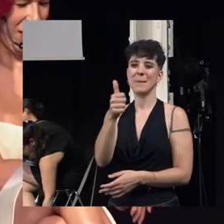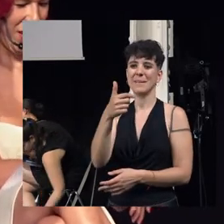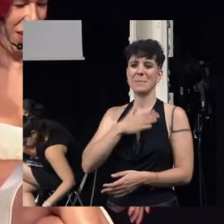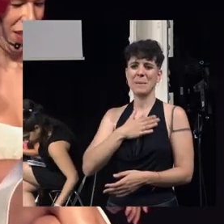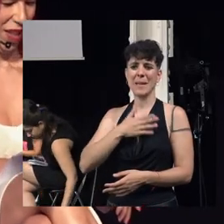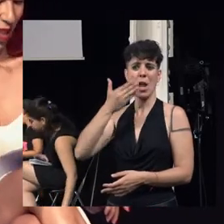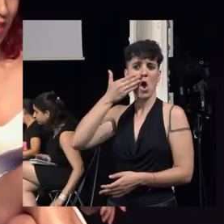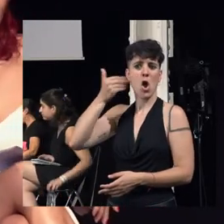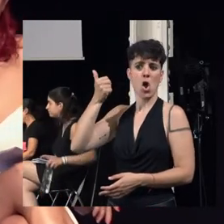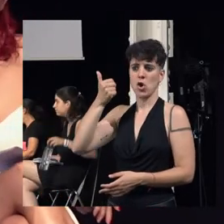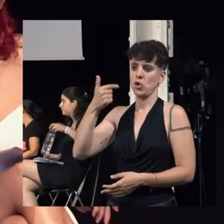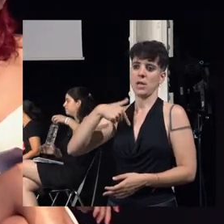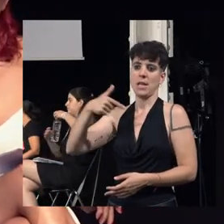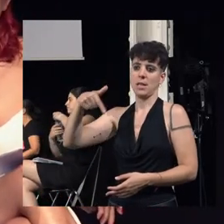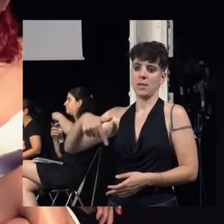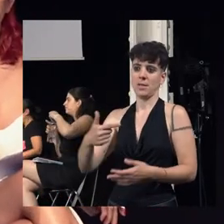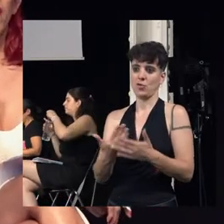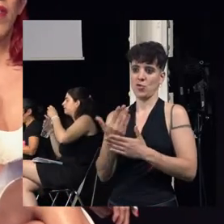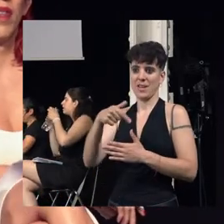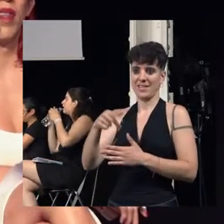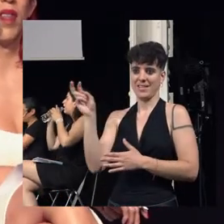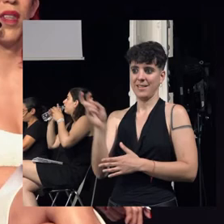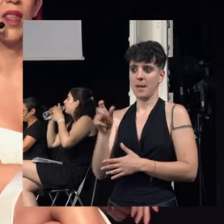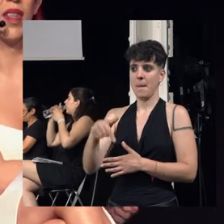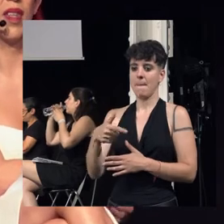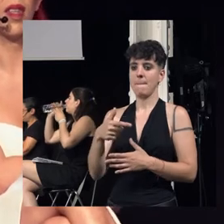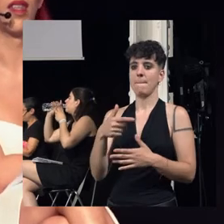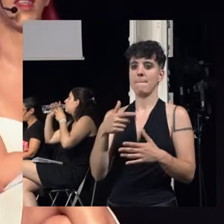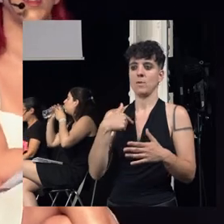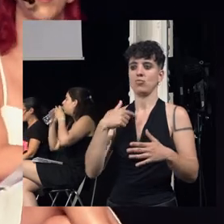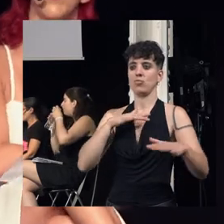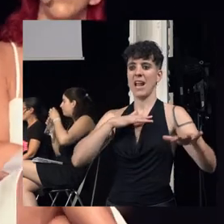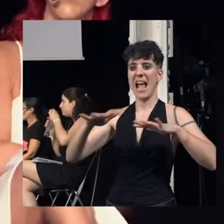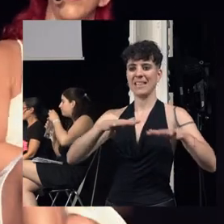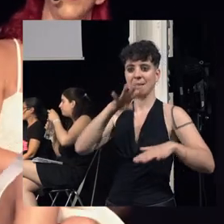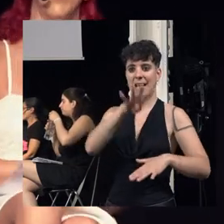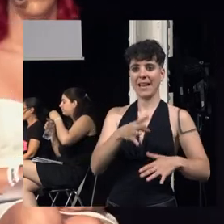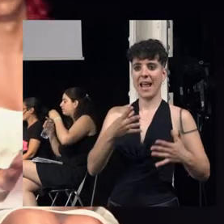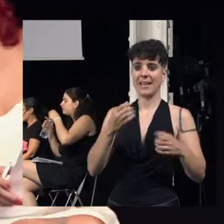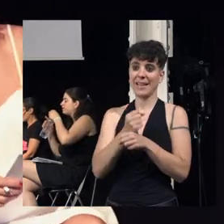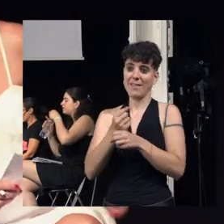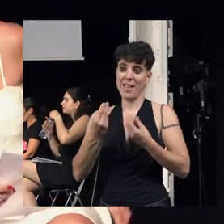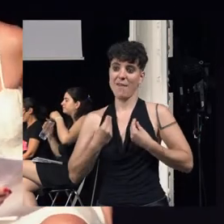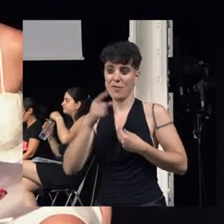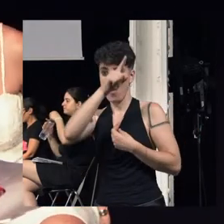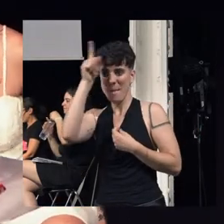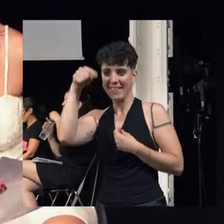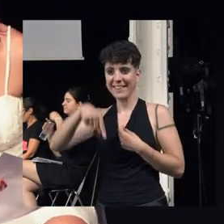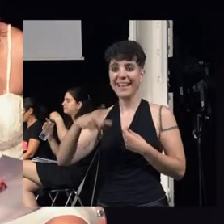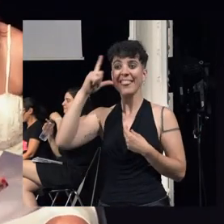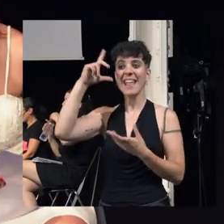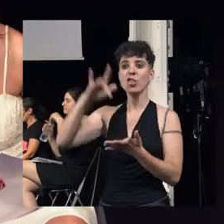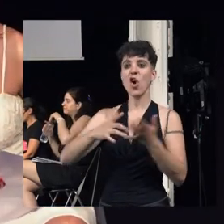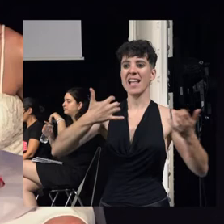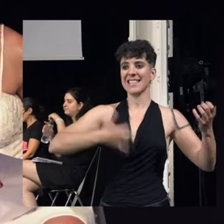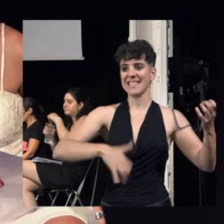en un día como avui per una persona, per un activista català que treballa i viu a Madrid. Estar el dia de Sant Joan,